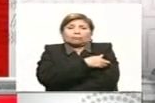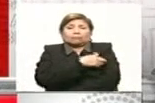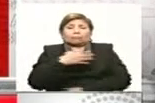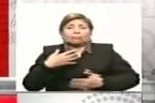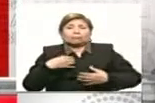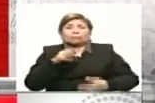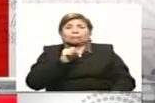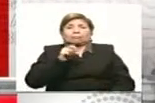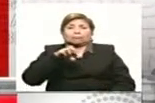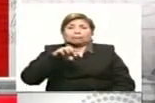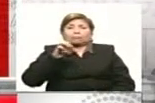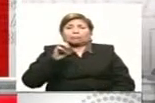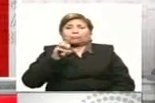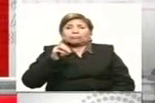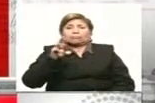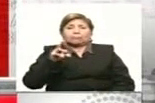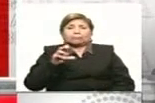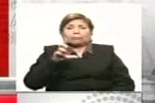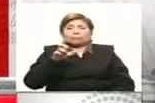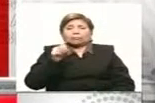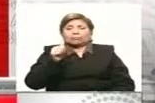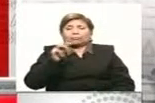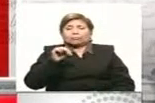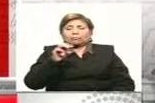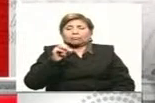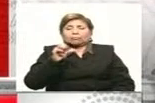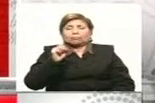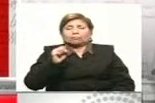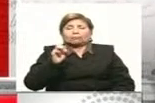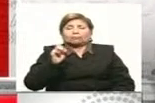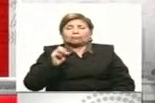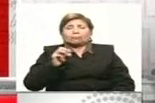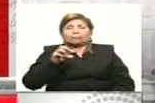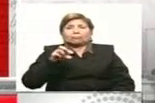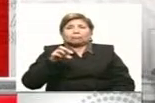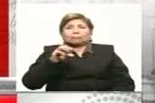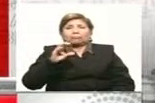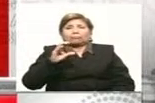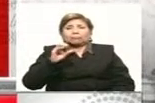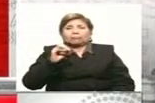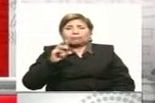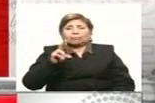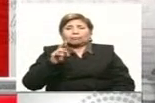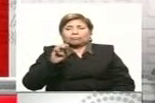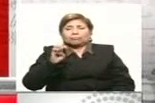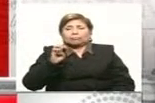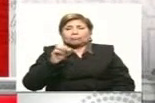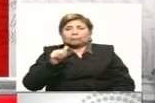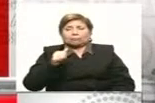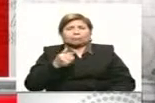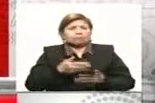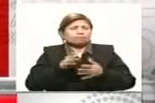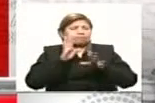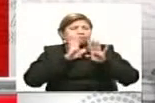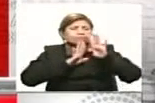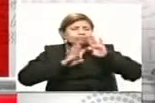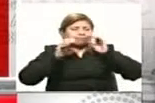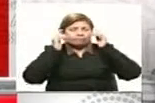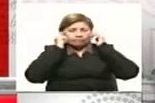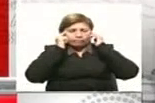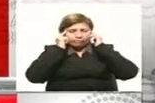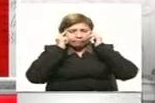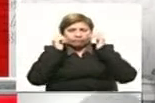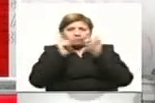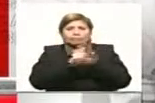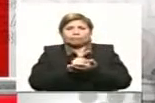San Pedro, de Las Lomas, Tapillica, Perú, Corea. Porque me preocupa mucho, estoy en mi